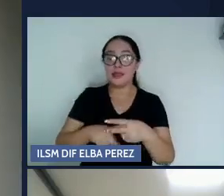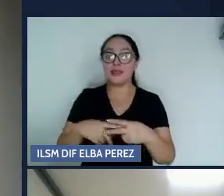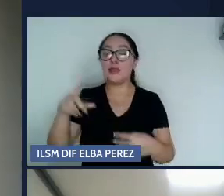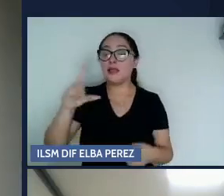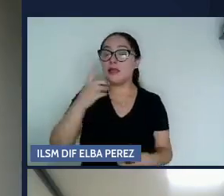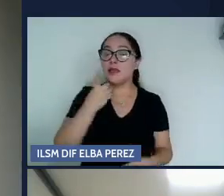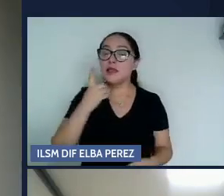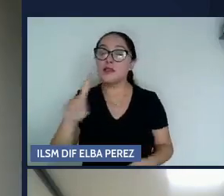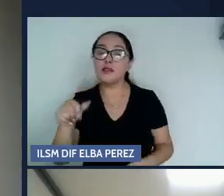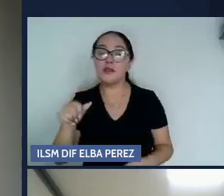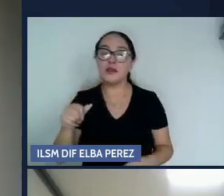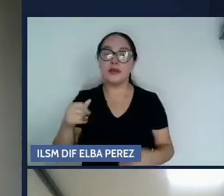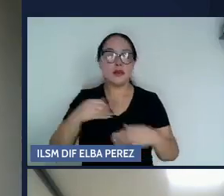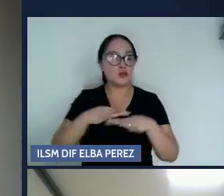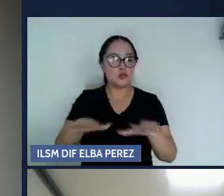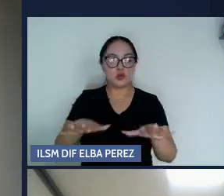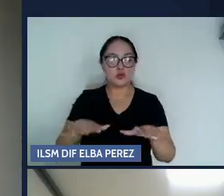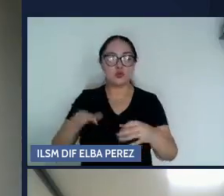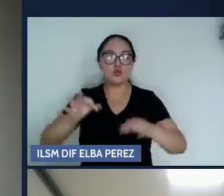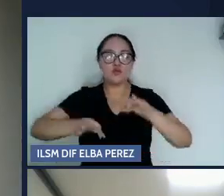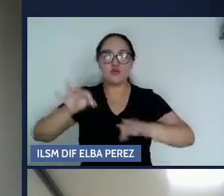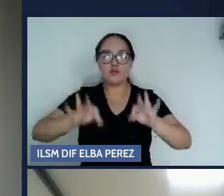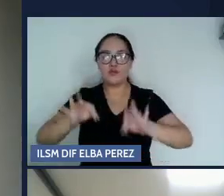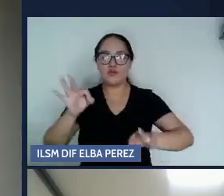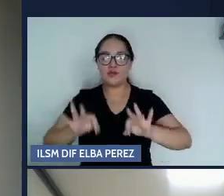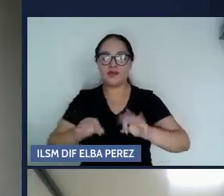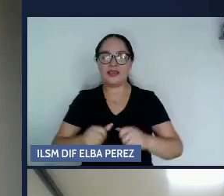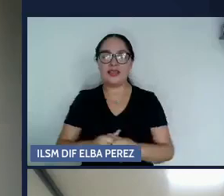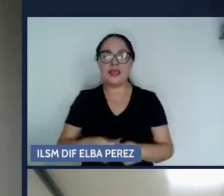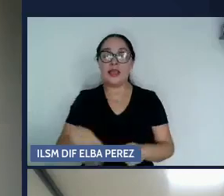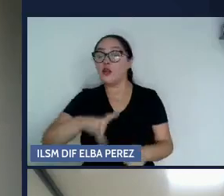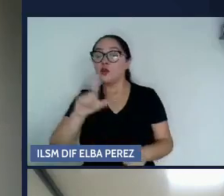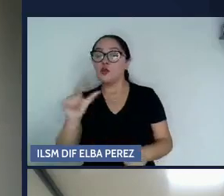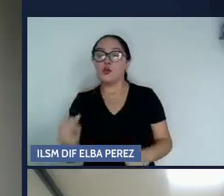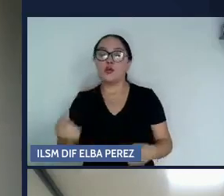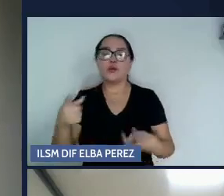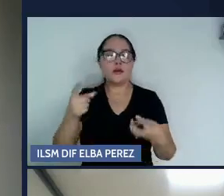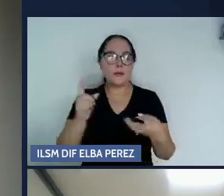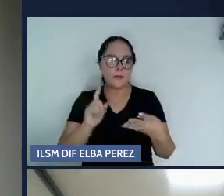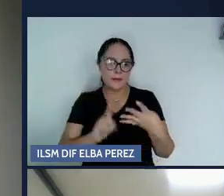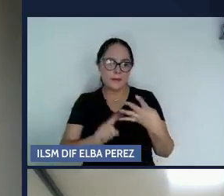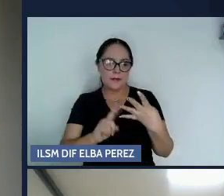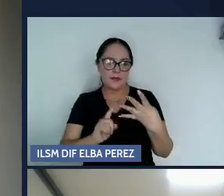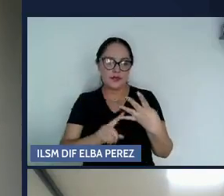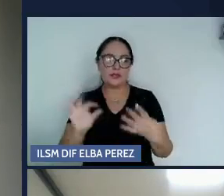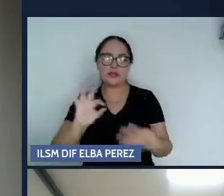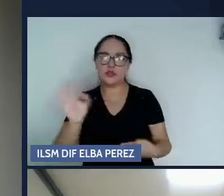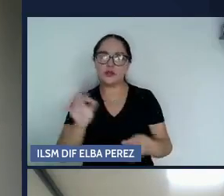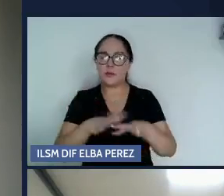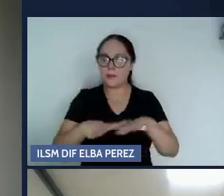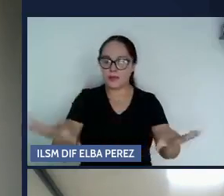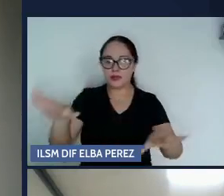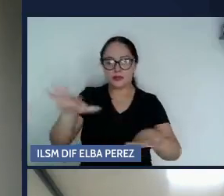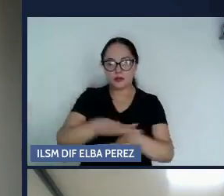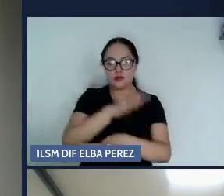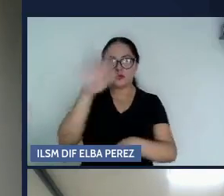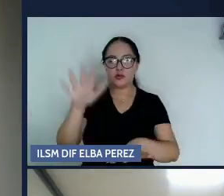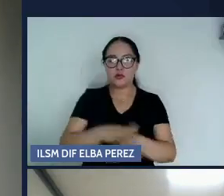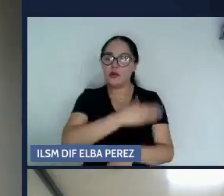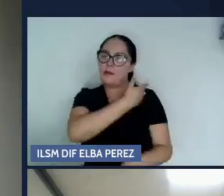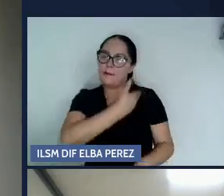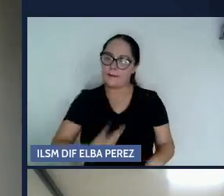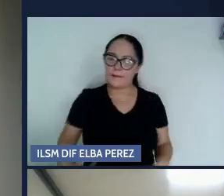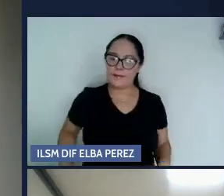proceso, de validez de renovación de la Presidencia de la República. Si hablamos en tiempo, da inicio